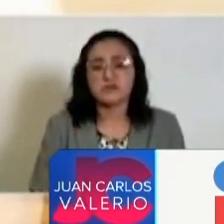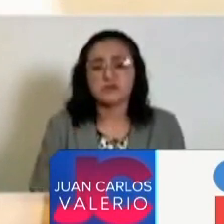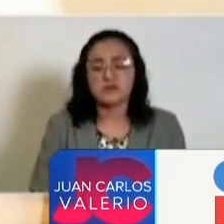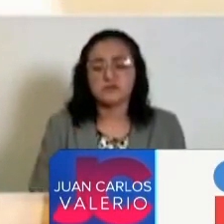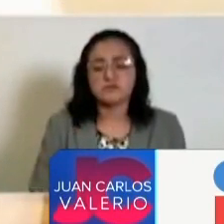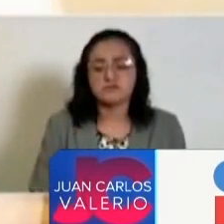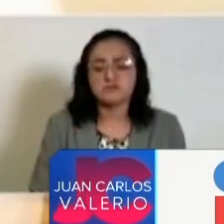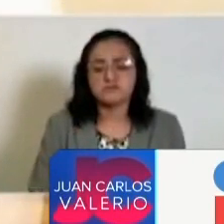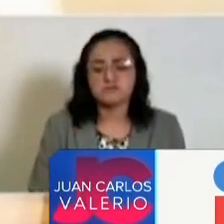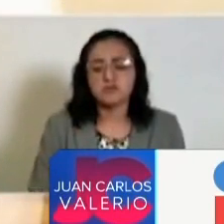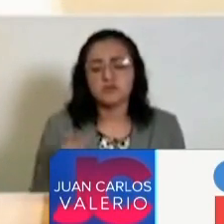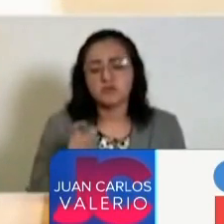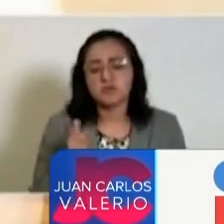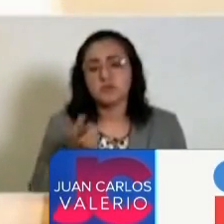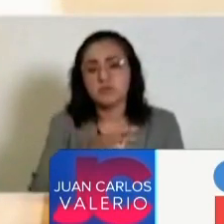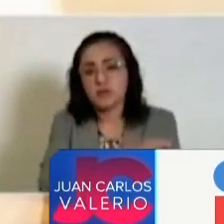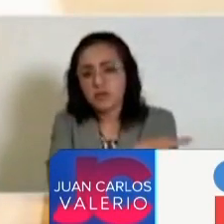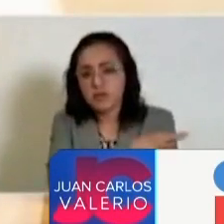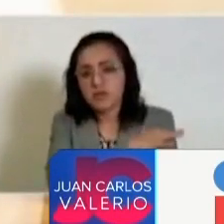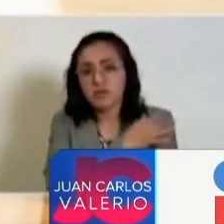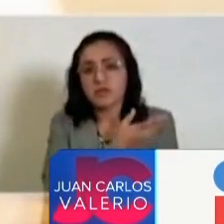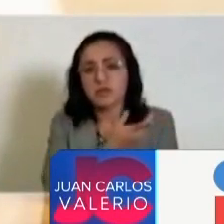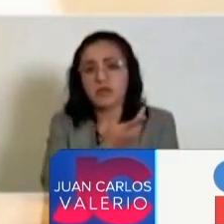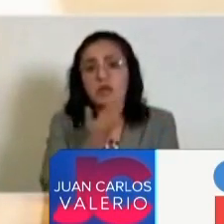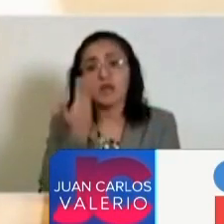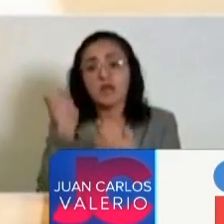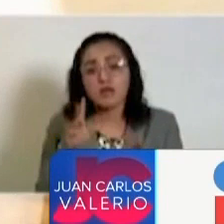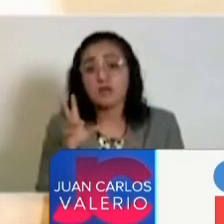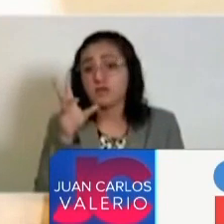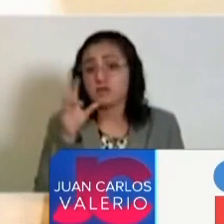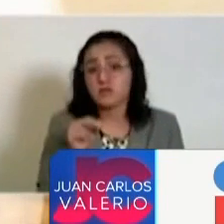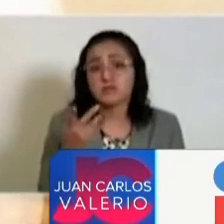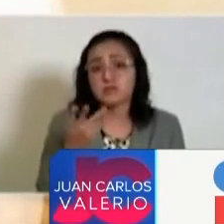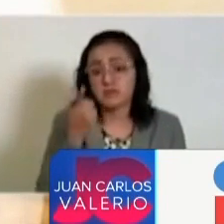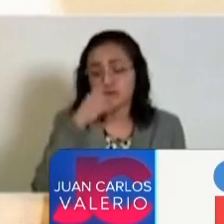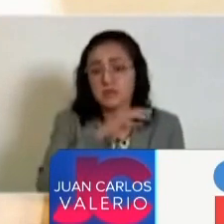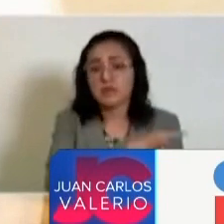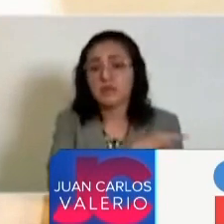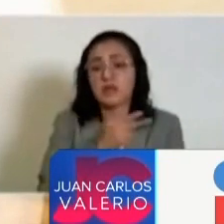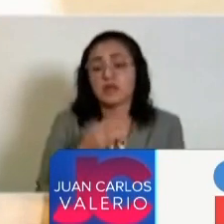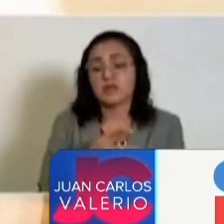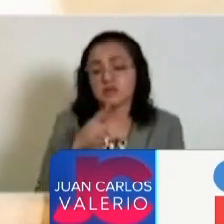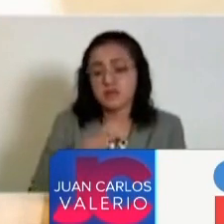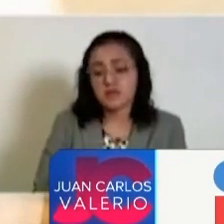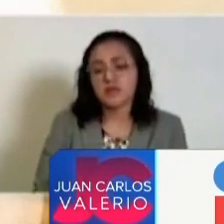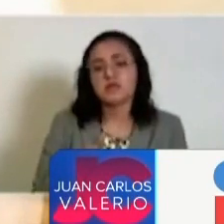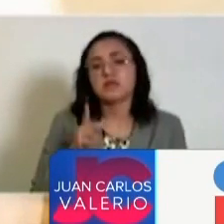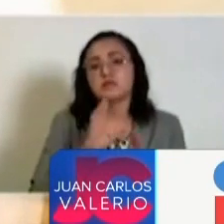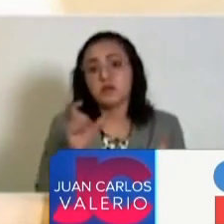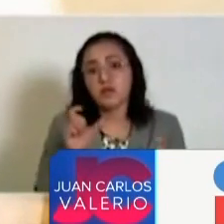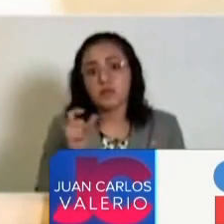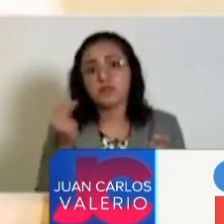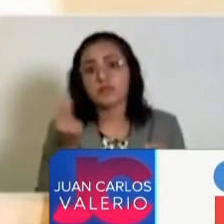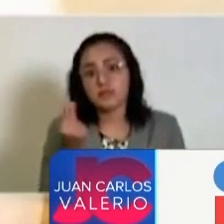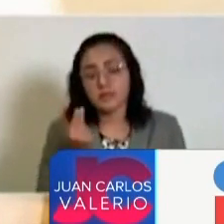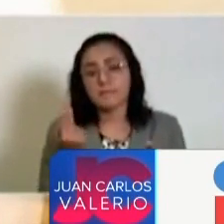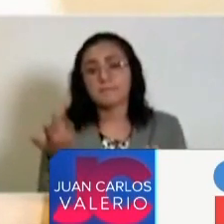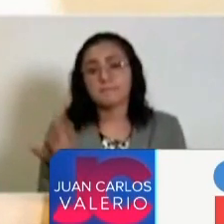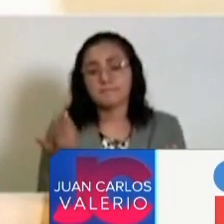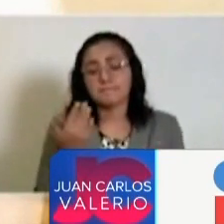al vacunado. Y a lo mejor no vamos ni a la mitad de la vacunación nacional y ya llegó la